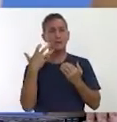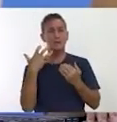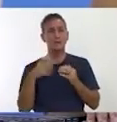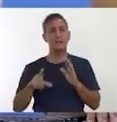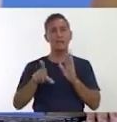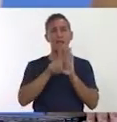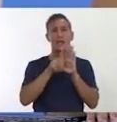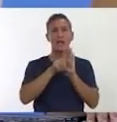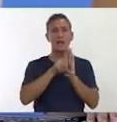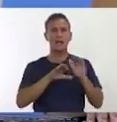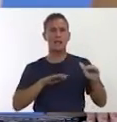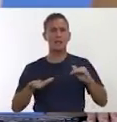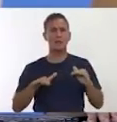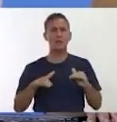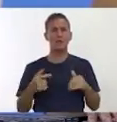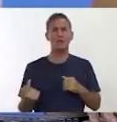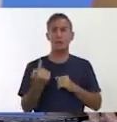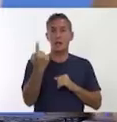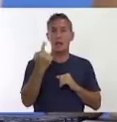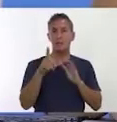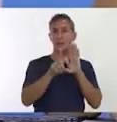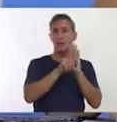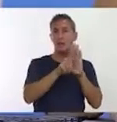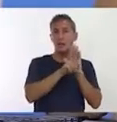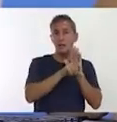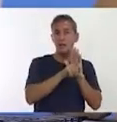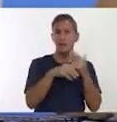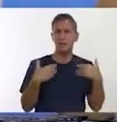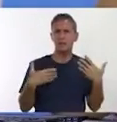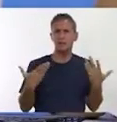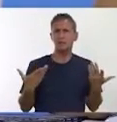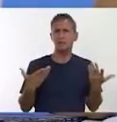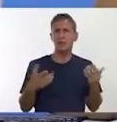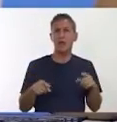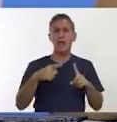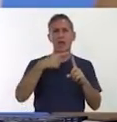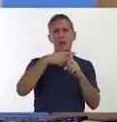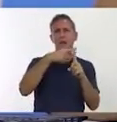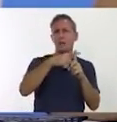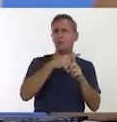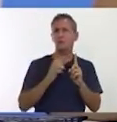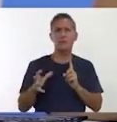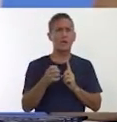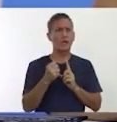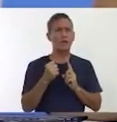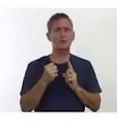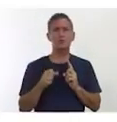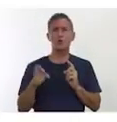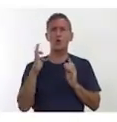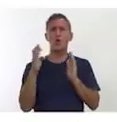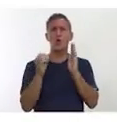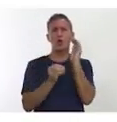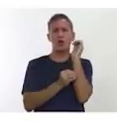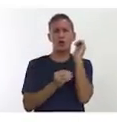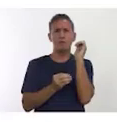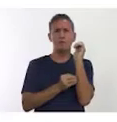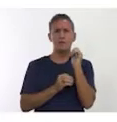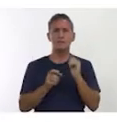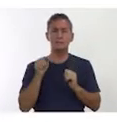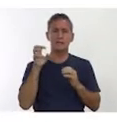fundamentales de las leyes del movimiento, donde la primera ley nos enuncia que la suma de todas las fuerzas